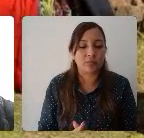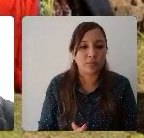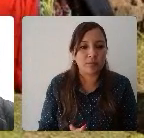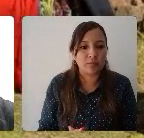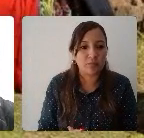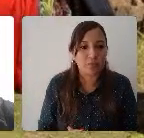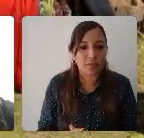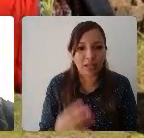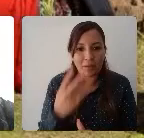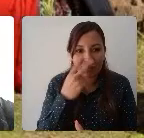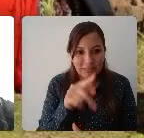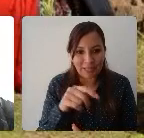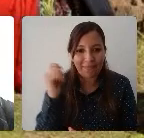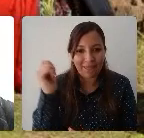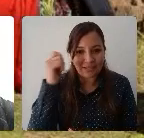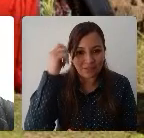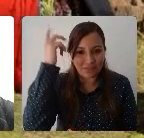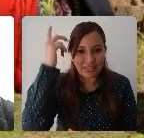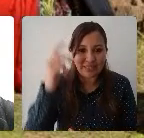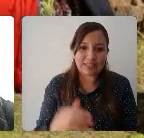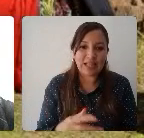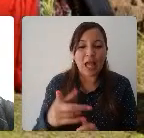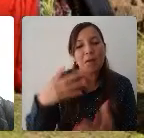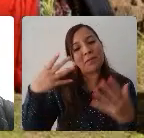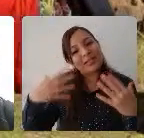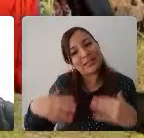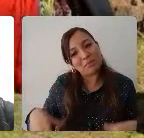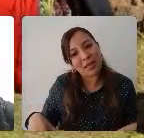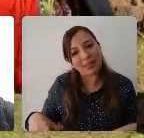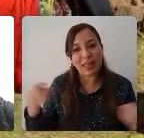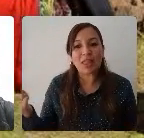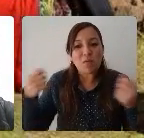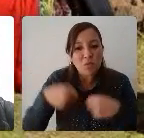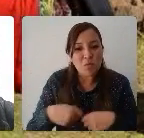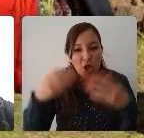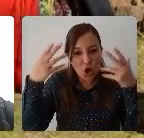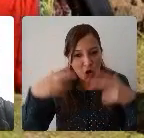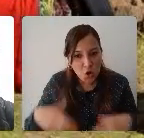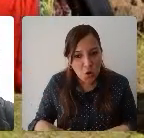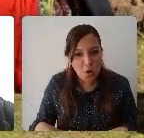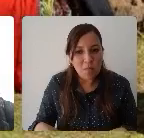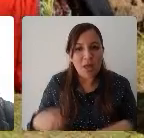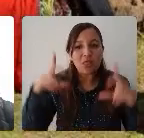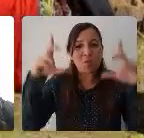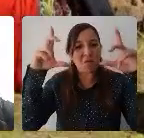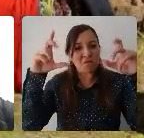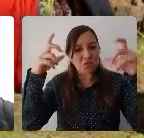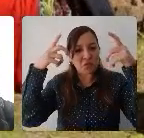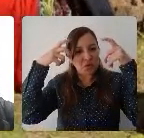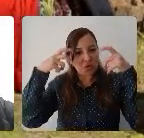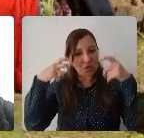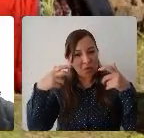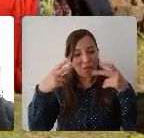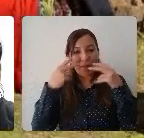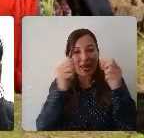¿no? Hay desde ya danzas, desde ya el tema de textiles, el poder desarrollar una serie de actividades